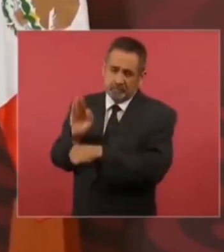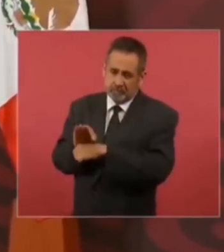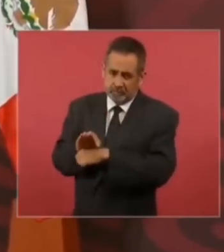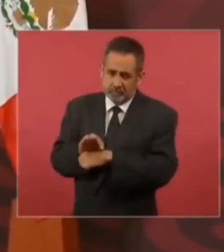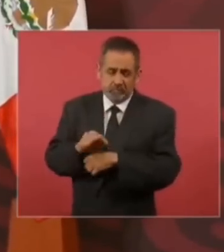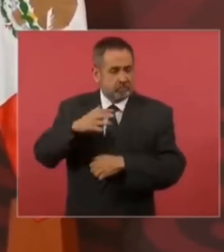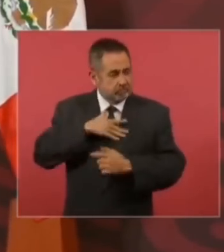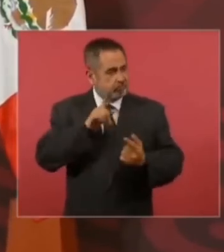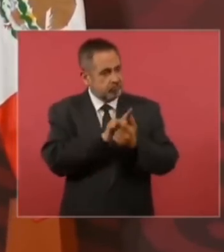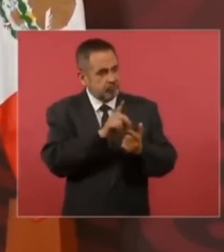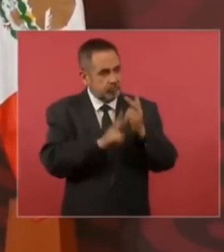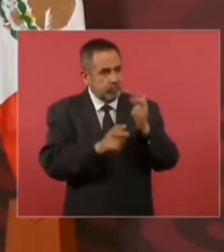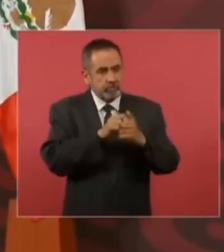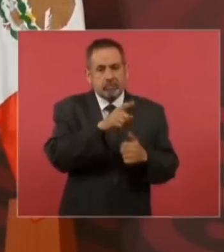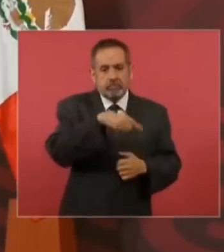donde